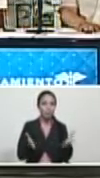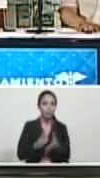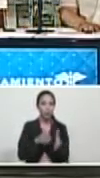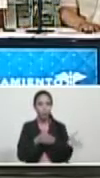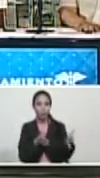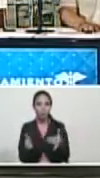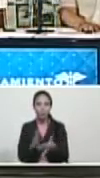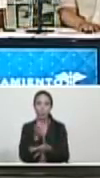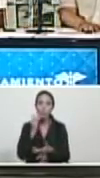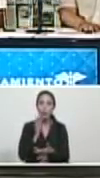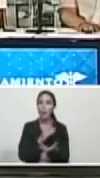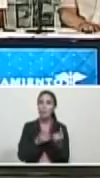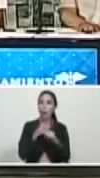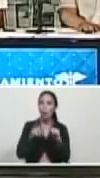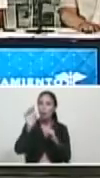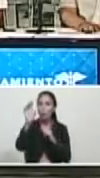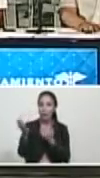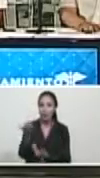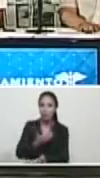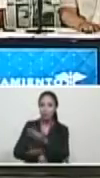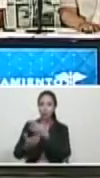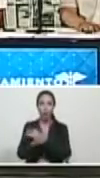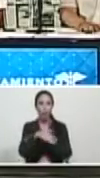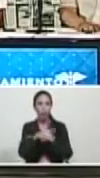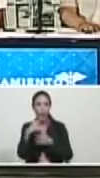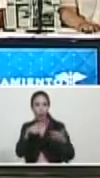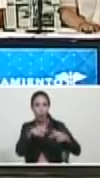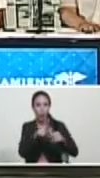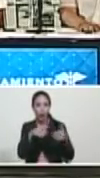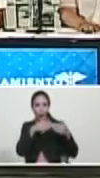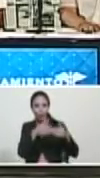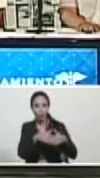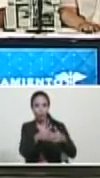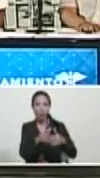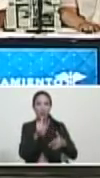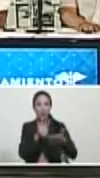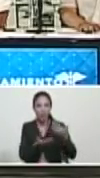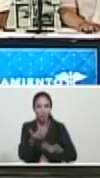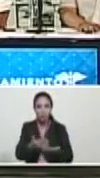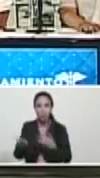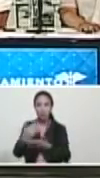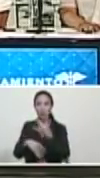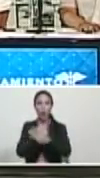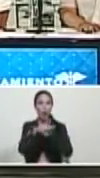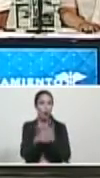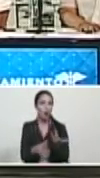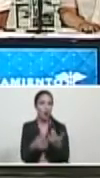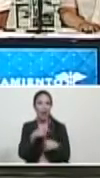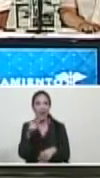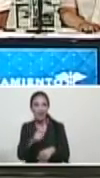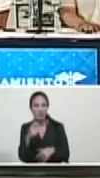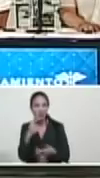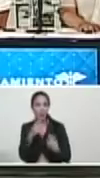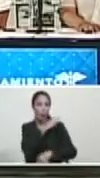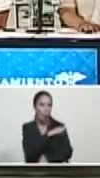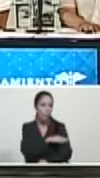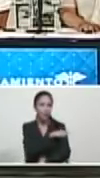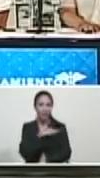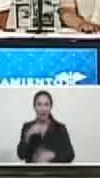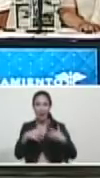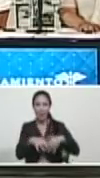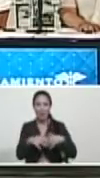exterior, qué viene, dónde va a llegar, quién lo va a distribuir, quién necesita cada una de las